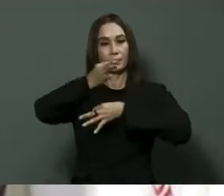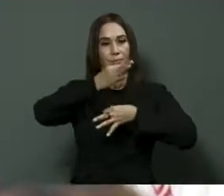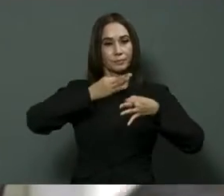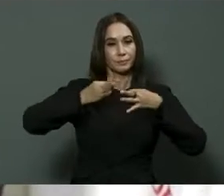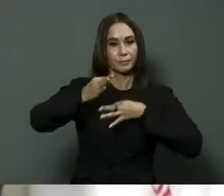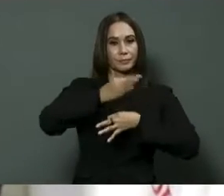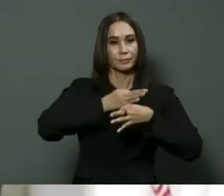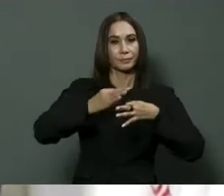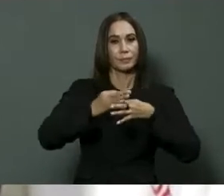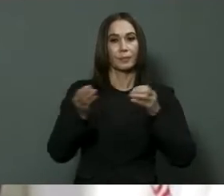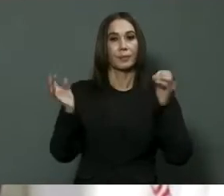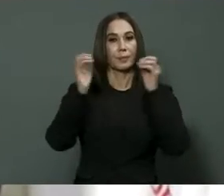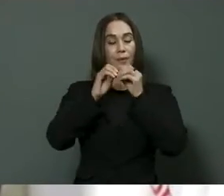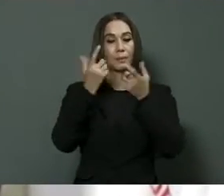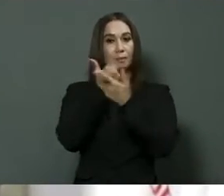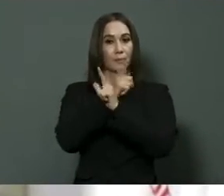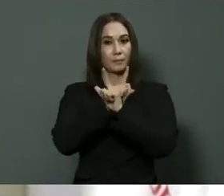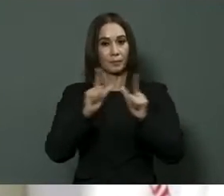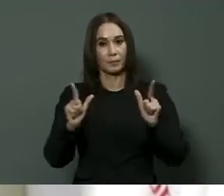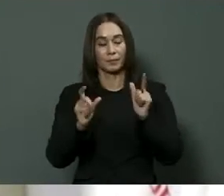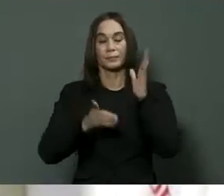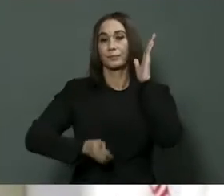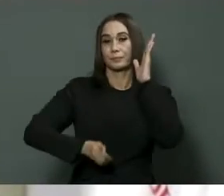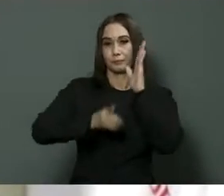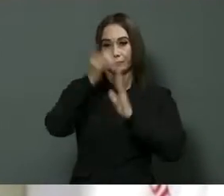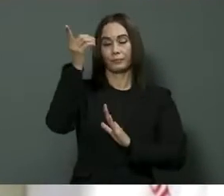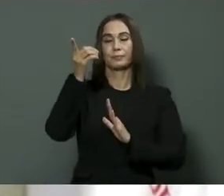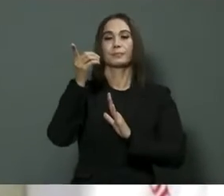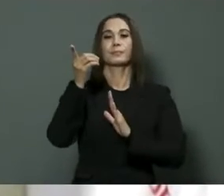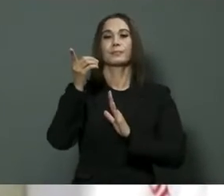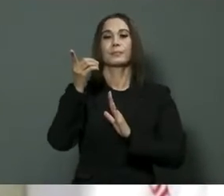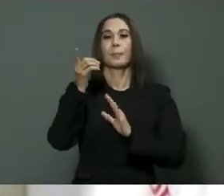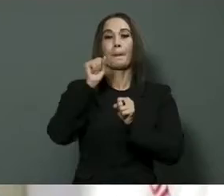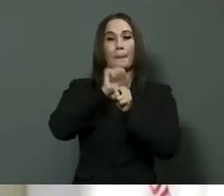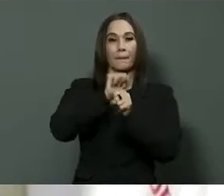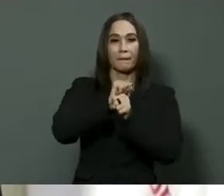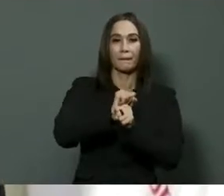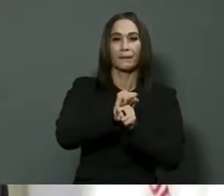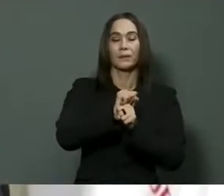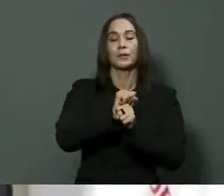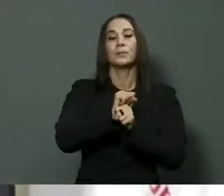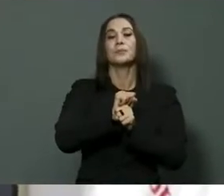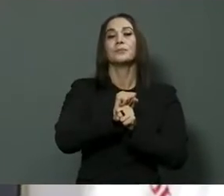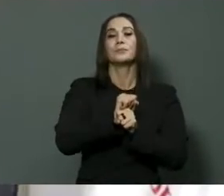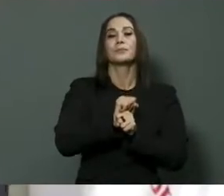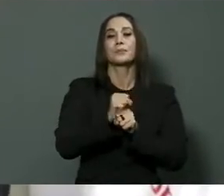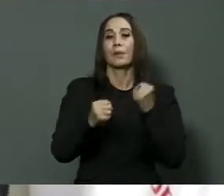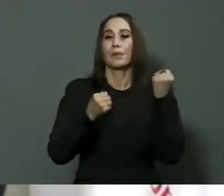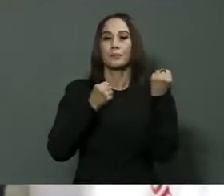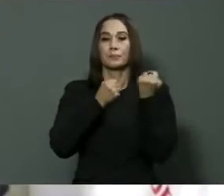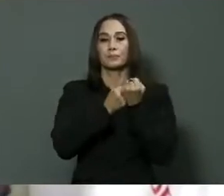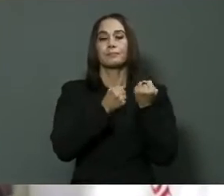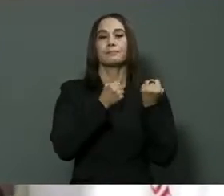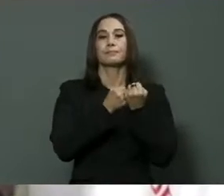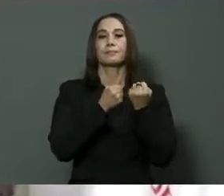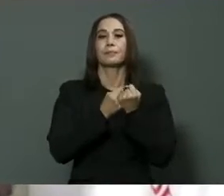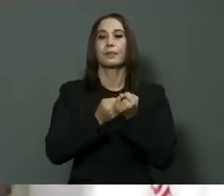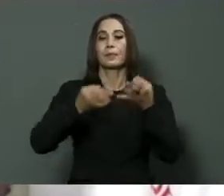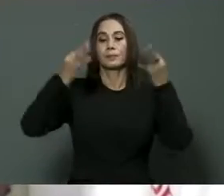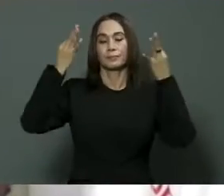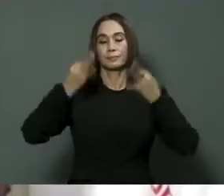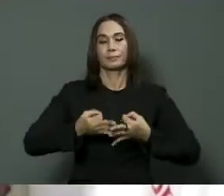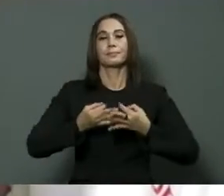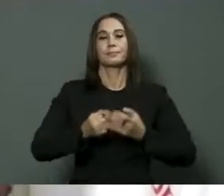Francisco más próspero, progresista, laborioso, solidario y